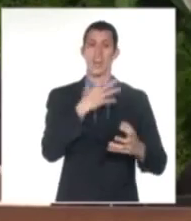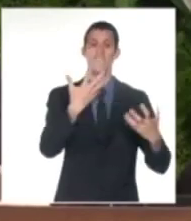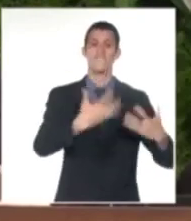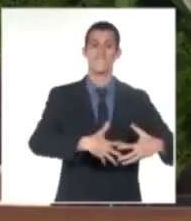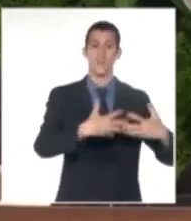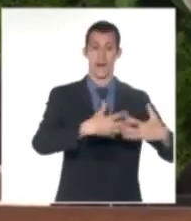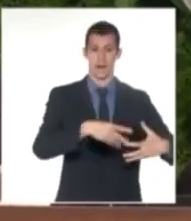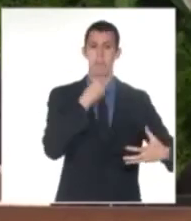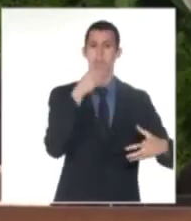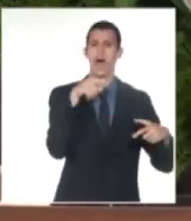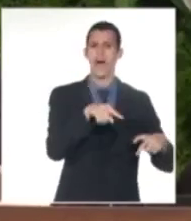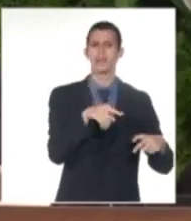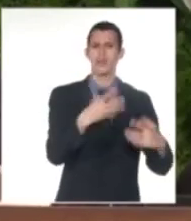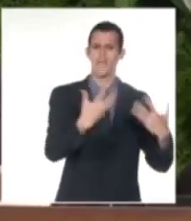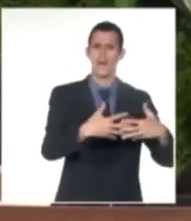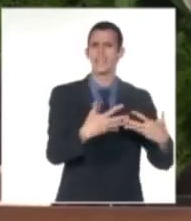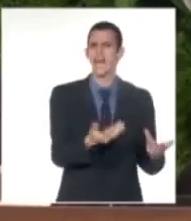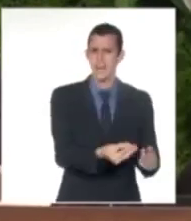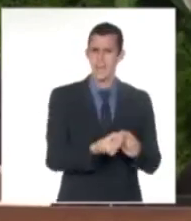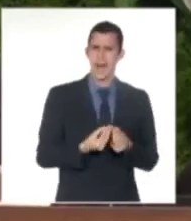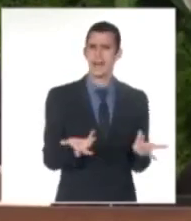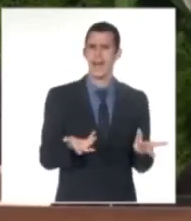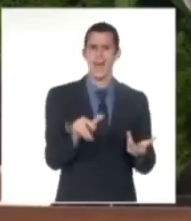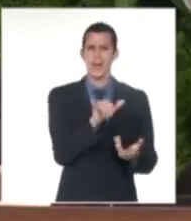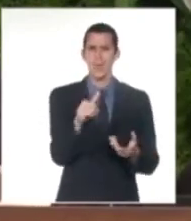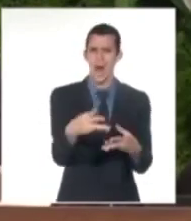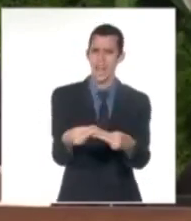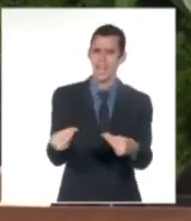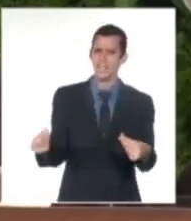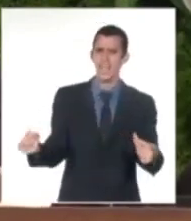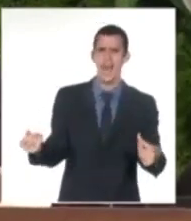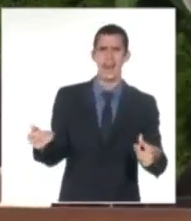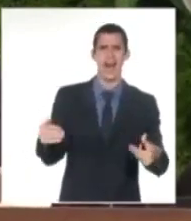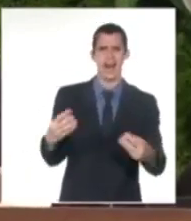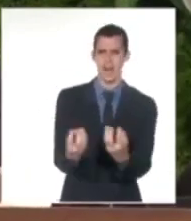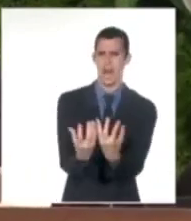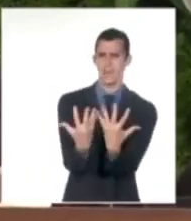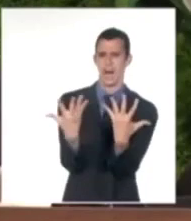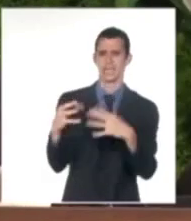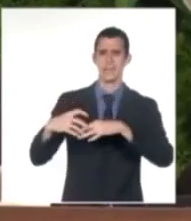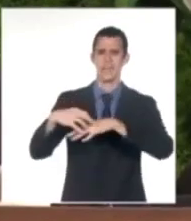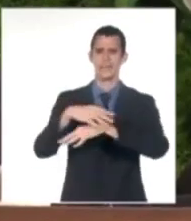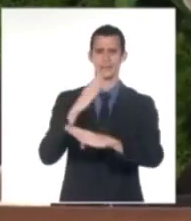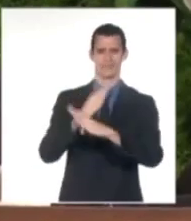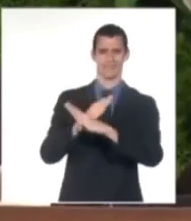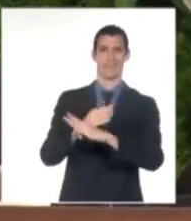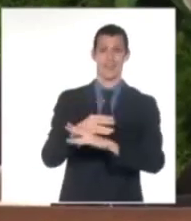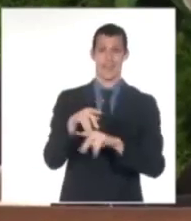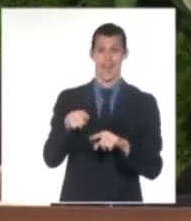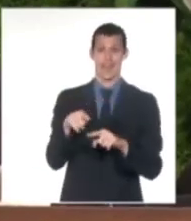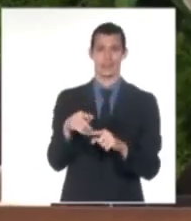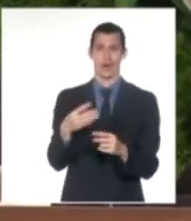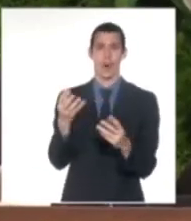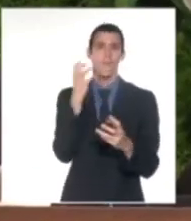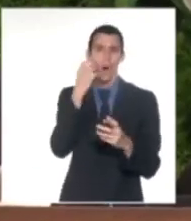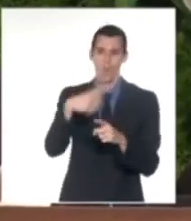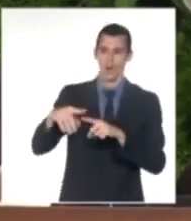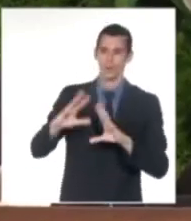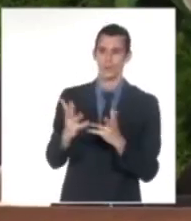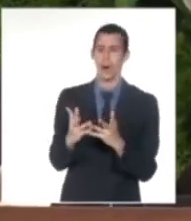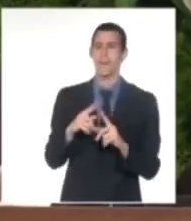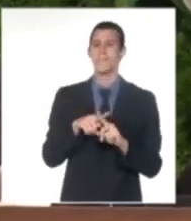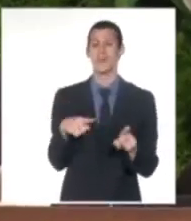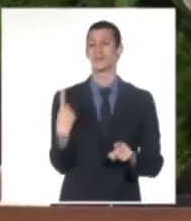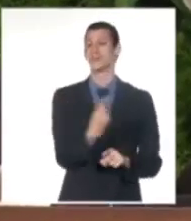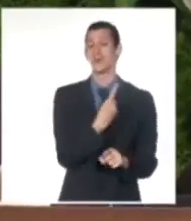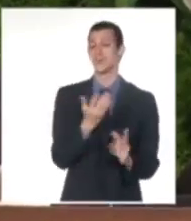Sin embargo, no disponemos de las materias primas necesarias para ello. Para producir NPK necesitamos fósforo, nitrógeno y potasio. Si